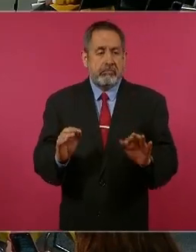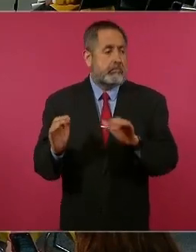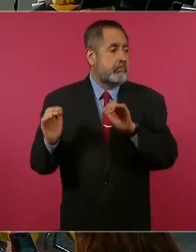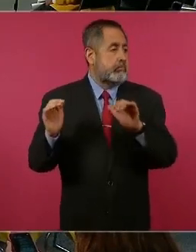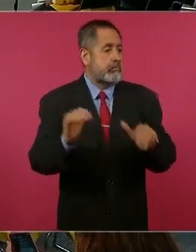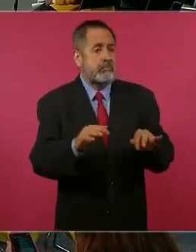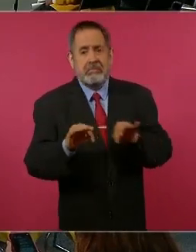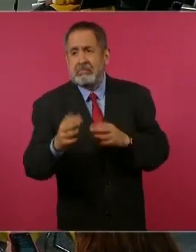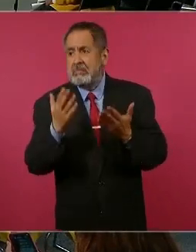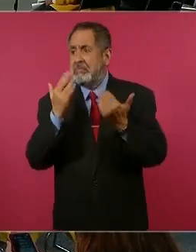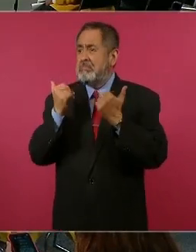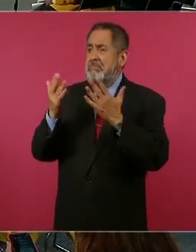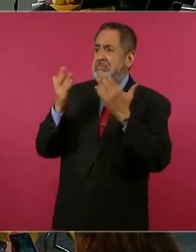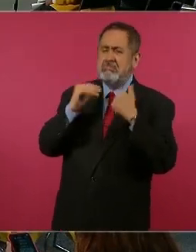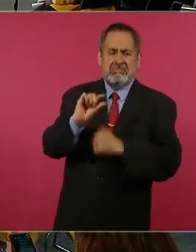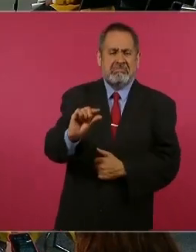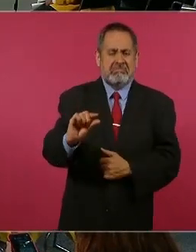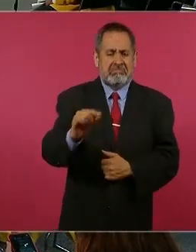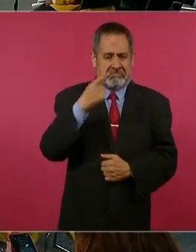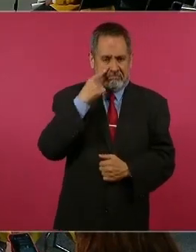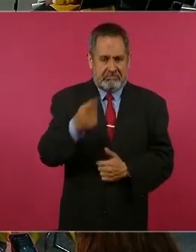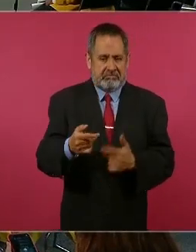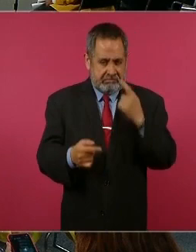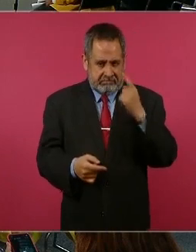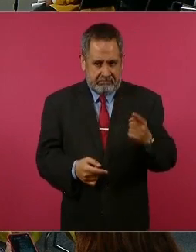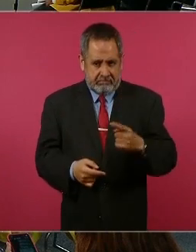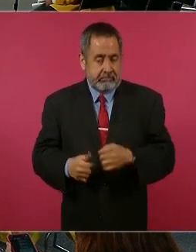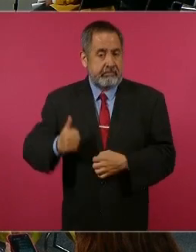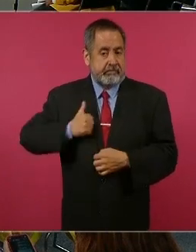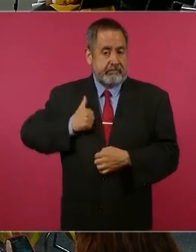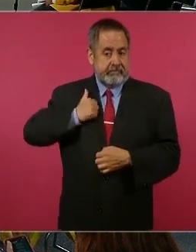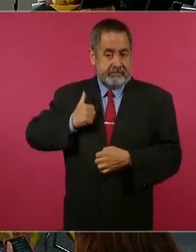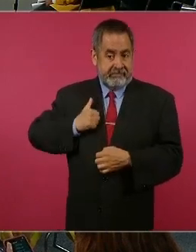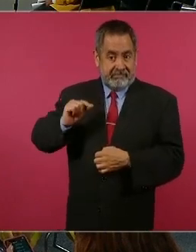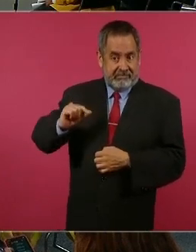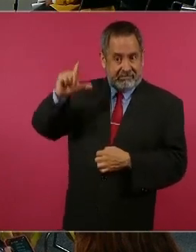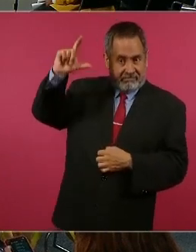mira dónde está este Canadá